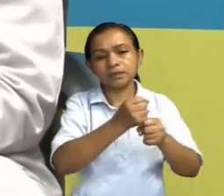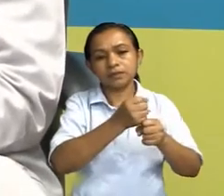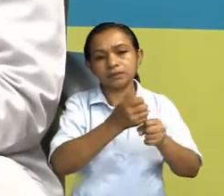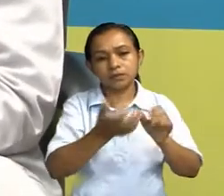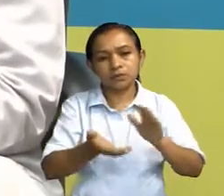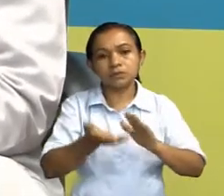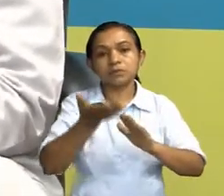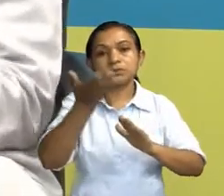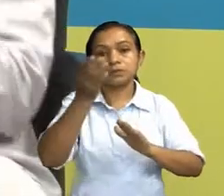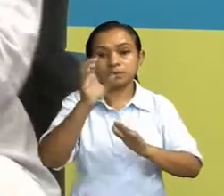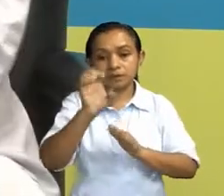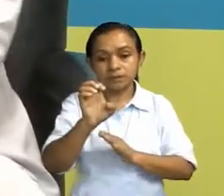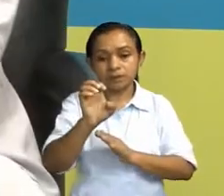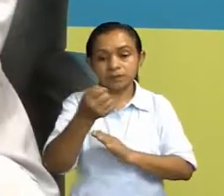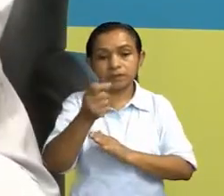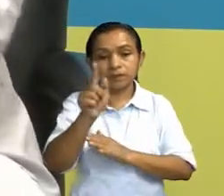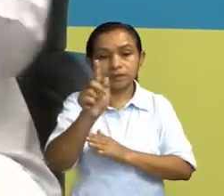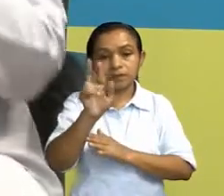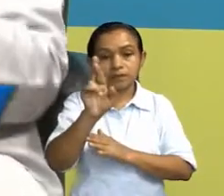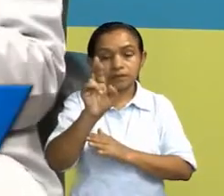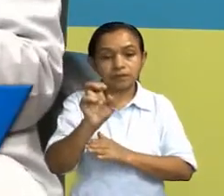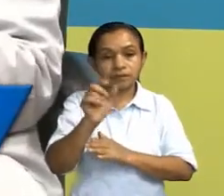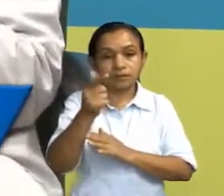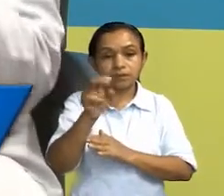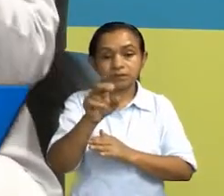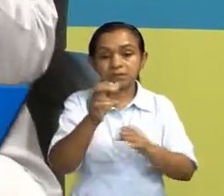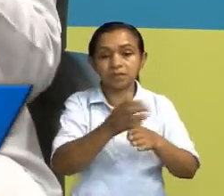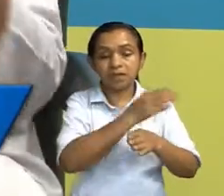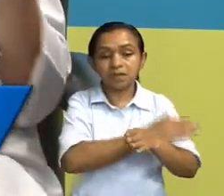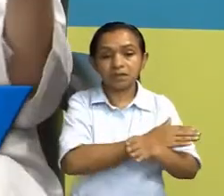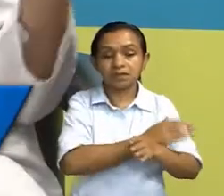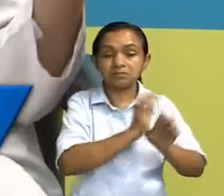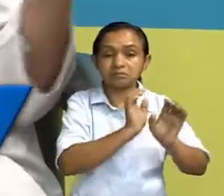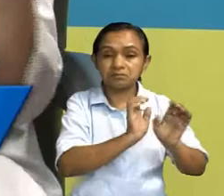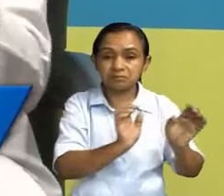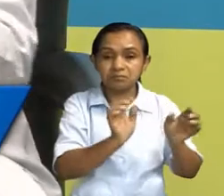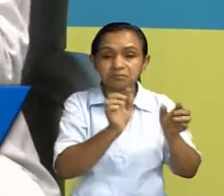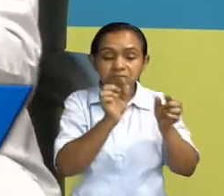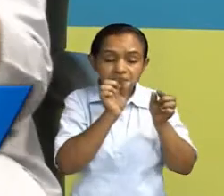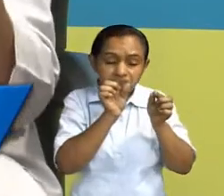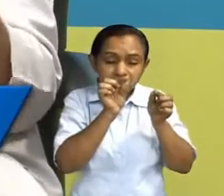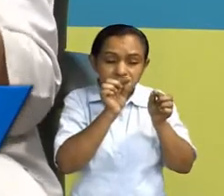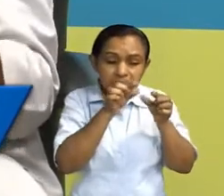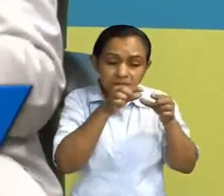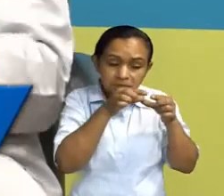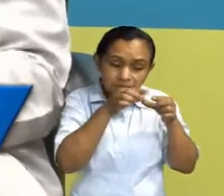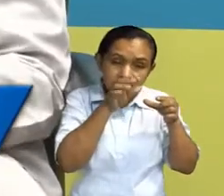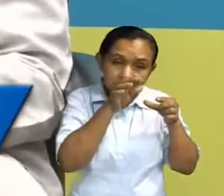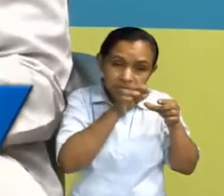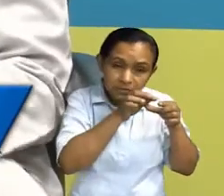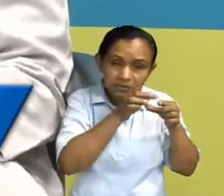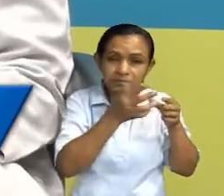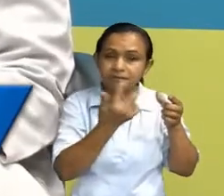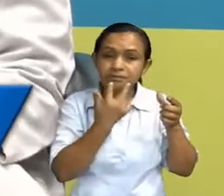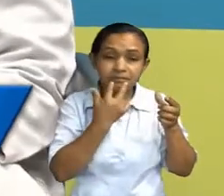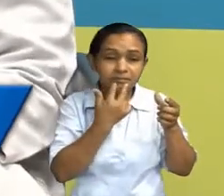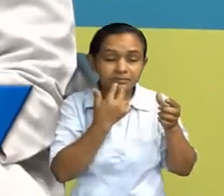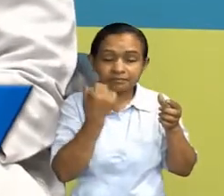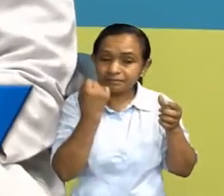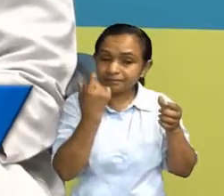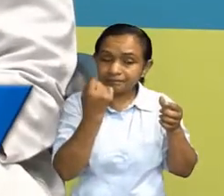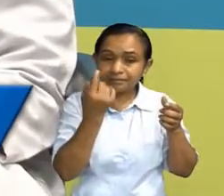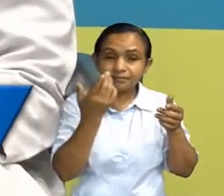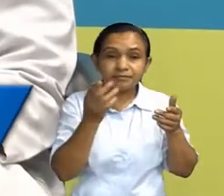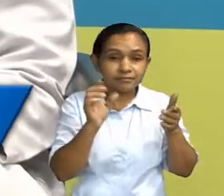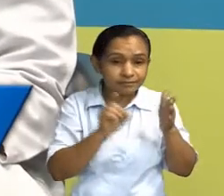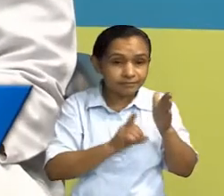ascienden los niveles de estrógeno. En cambio, en la niña que es prepúber, hay una cantidad disminuida de estrógenos porque todavía no ha alcanzado esa madurez